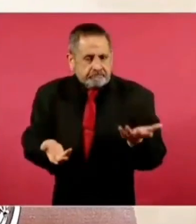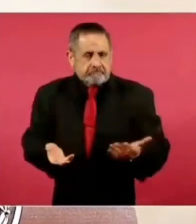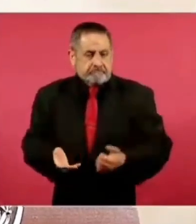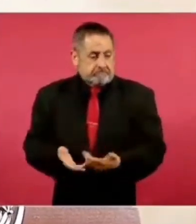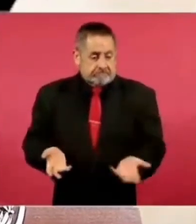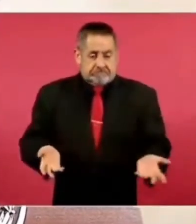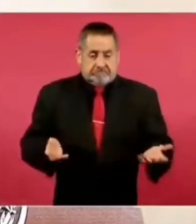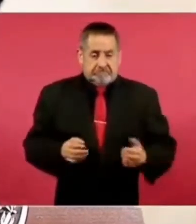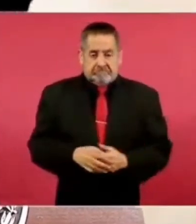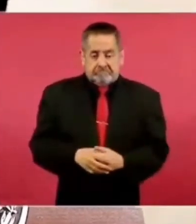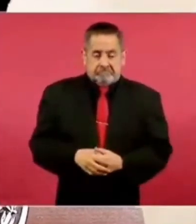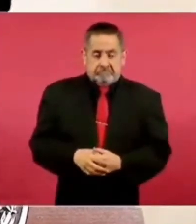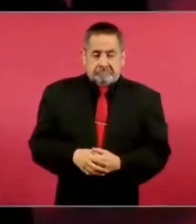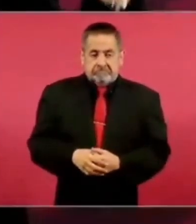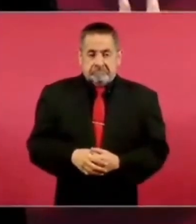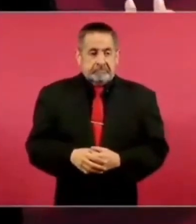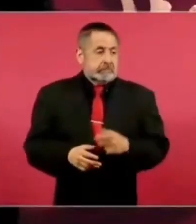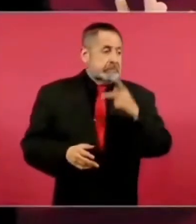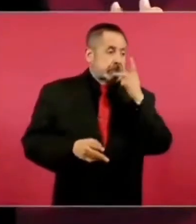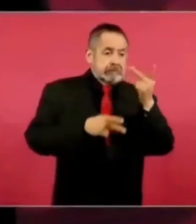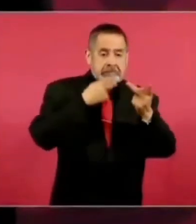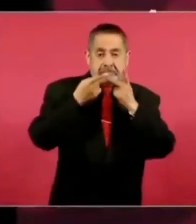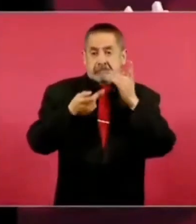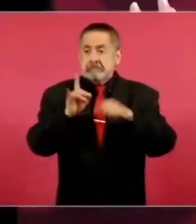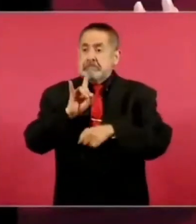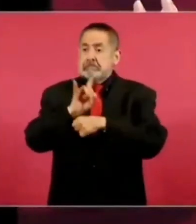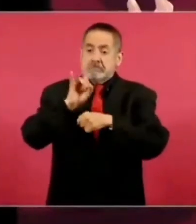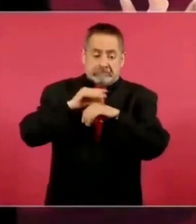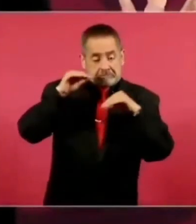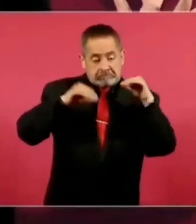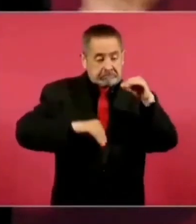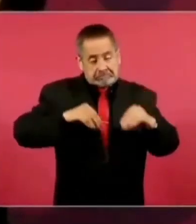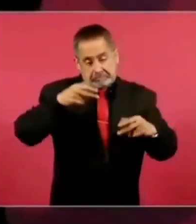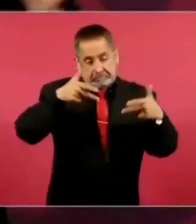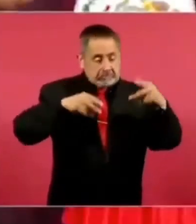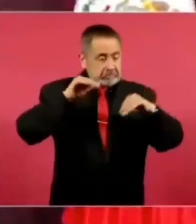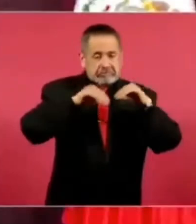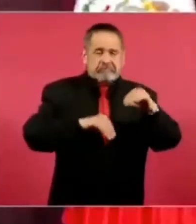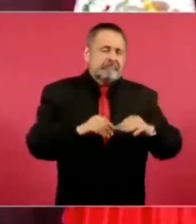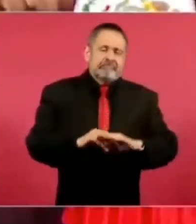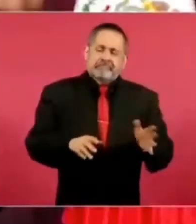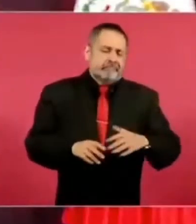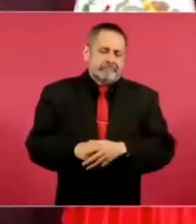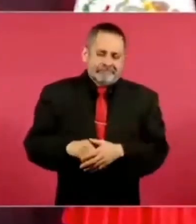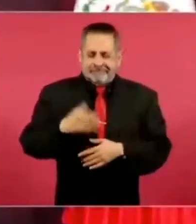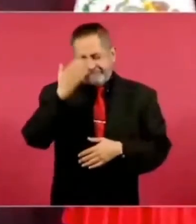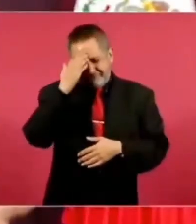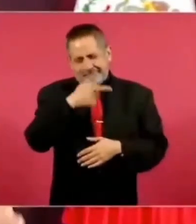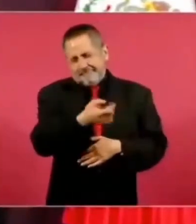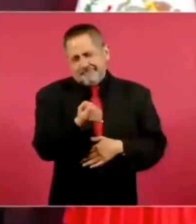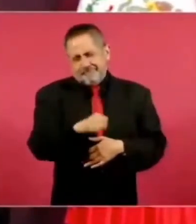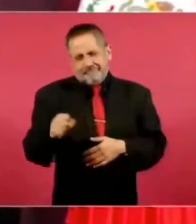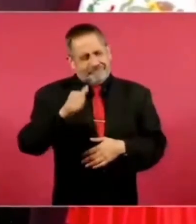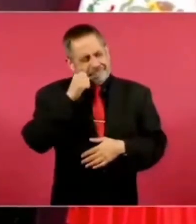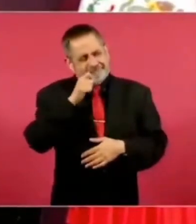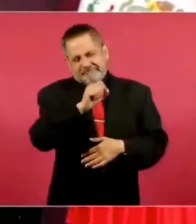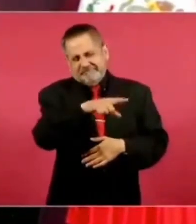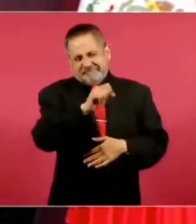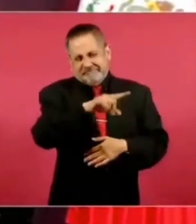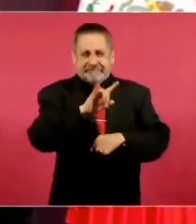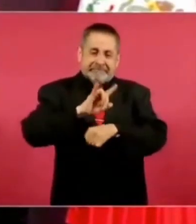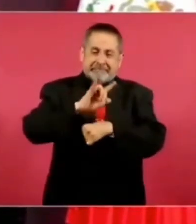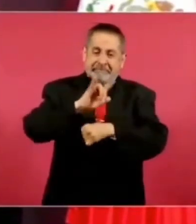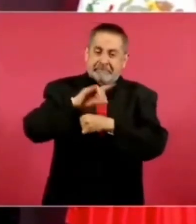pero que no haga un montaje. Ya sé que esa es su especialidad,